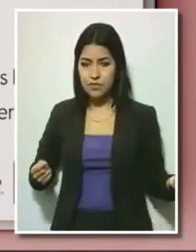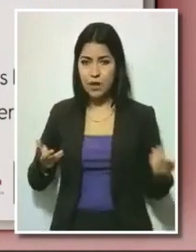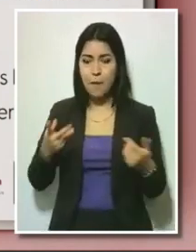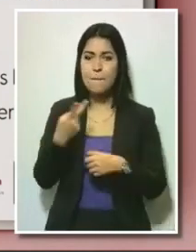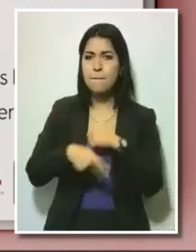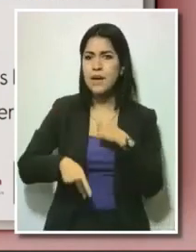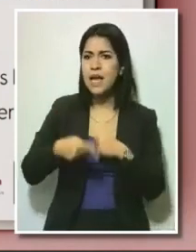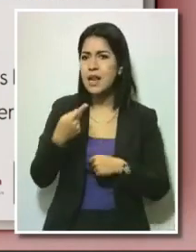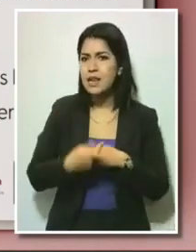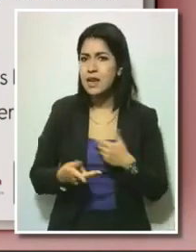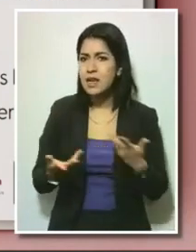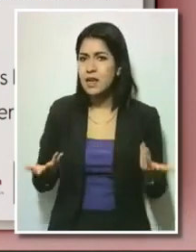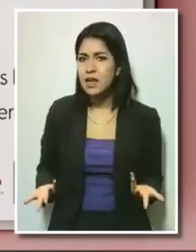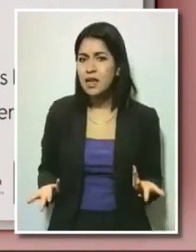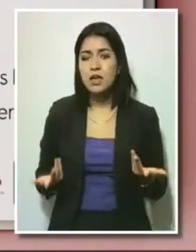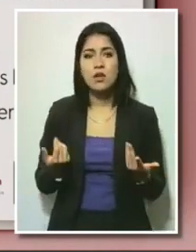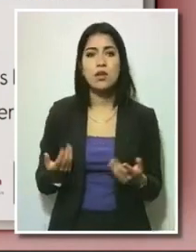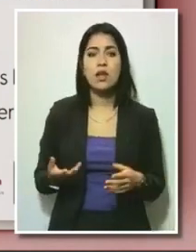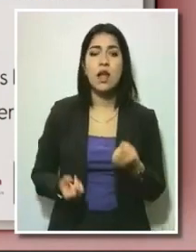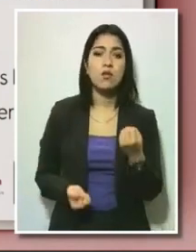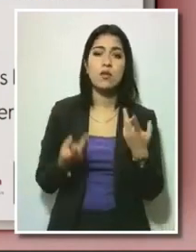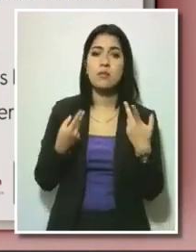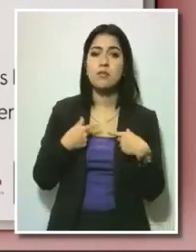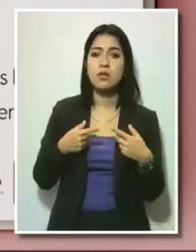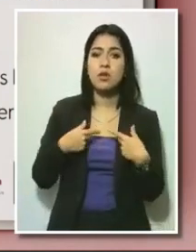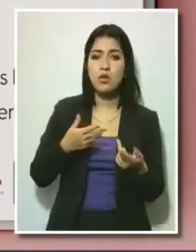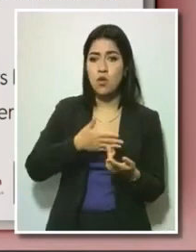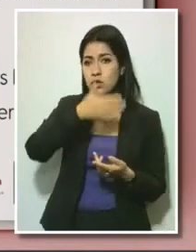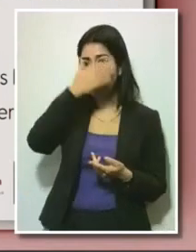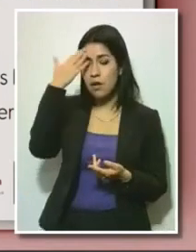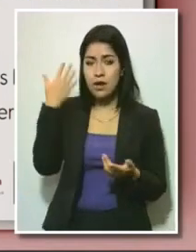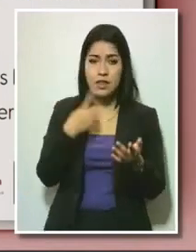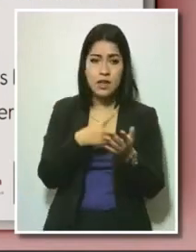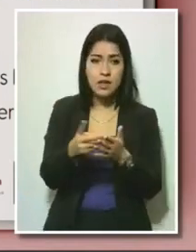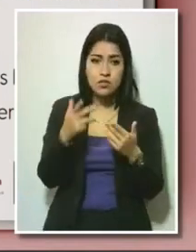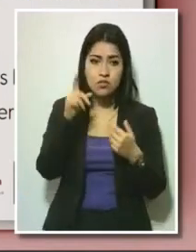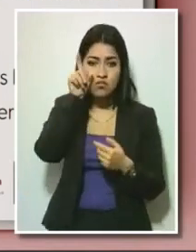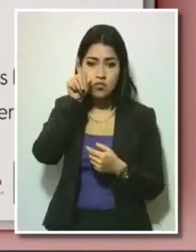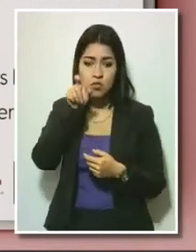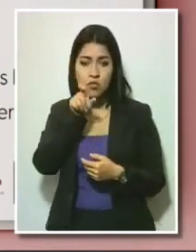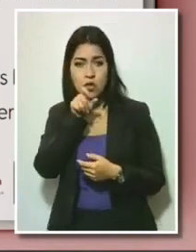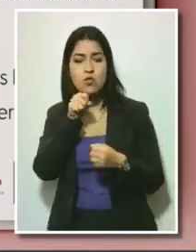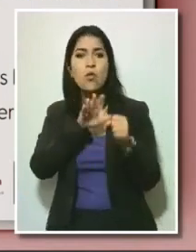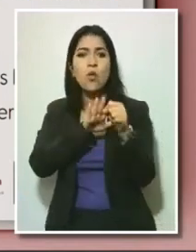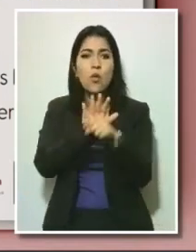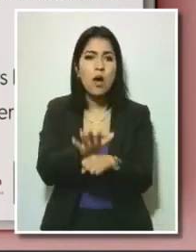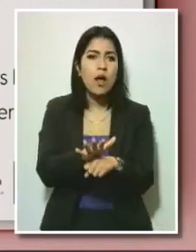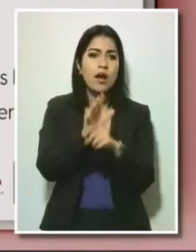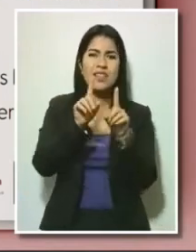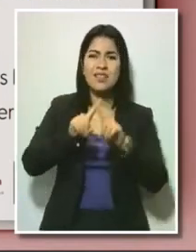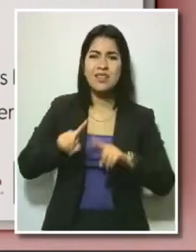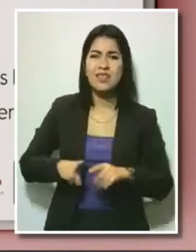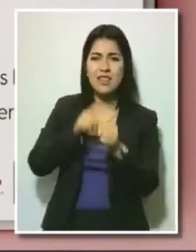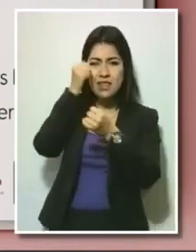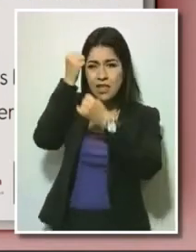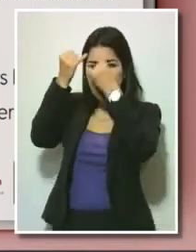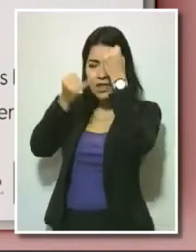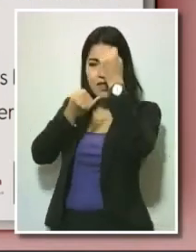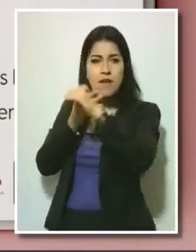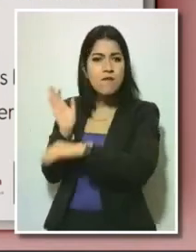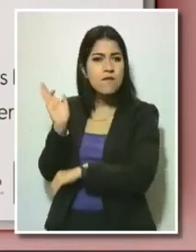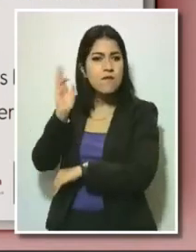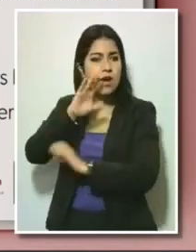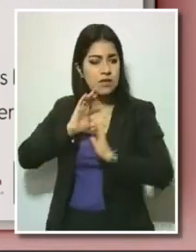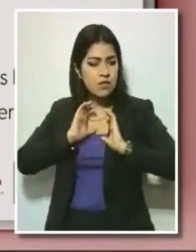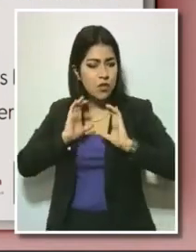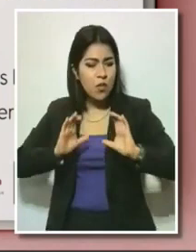Que alguien no sepa sus derechos sexuales y reproductivos, que tenga una visión sesgada, llena de prejuicios sobre la propia corporalidad y que